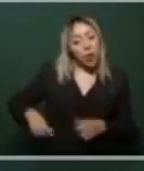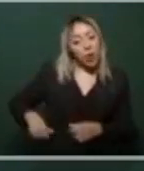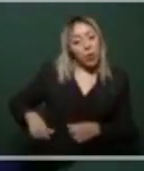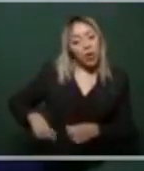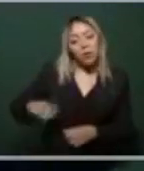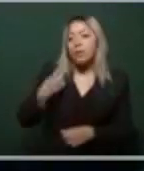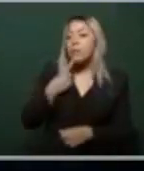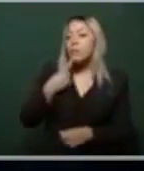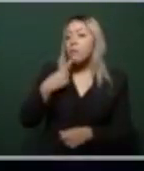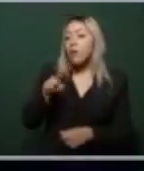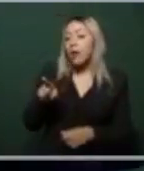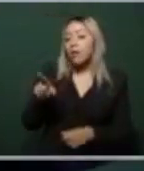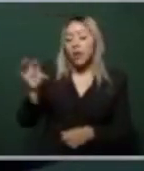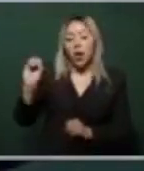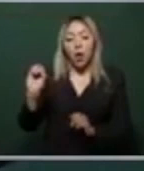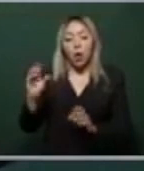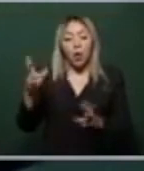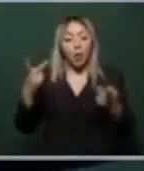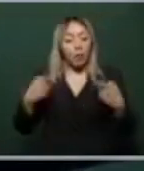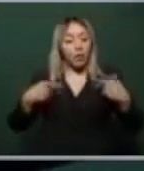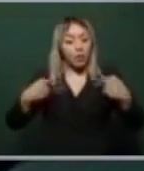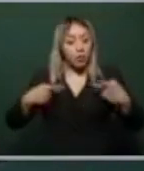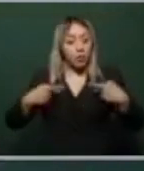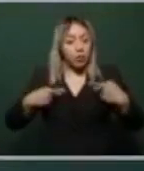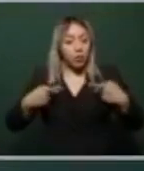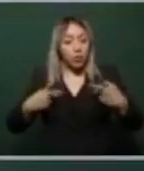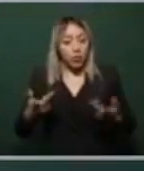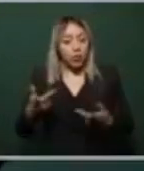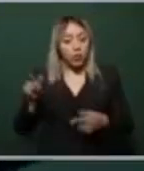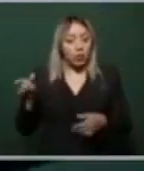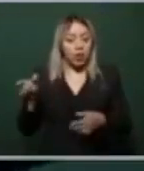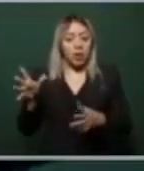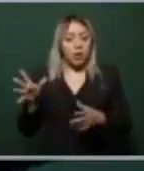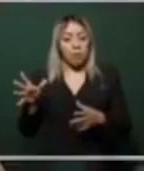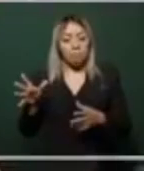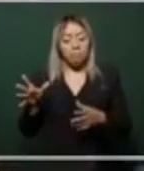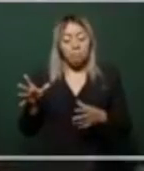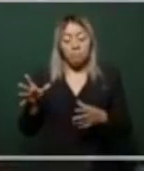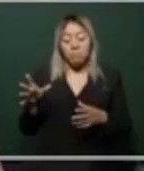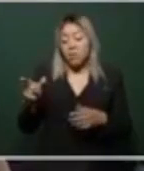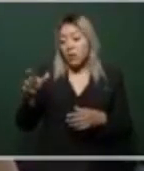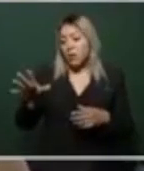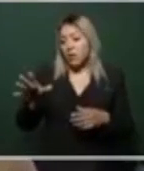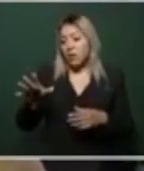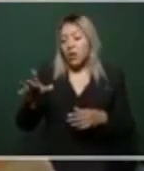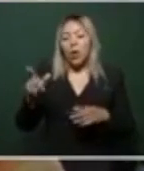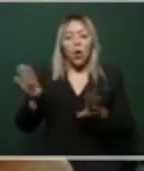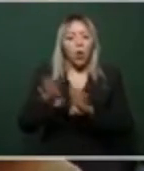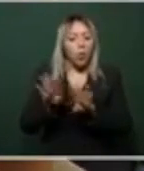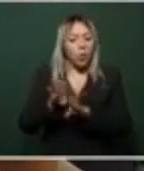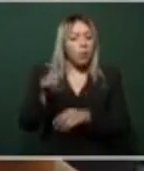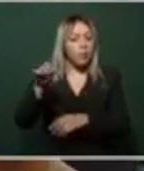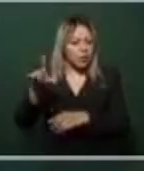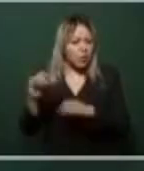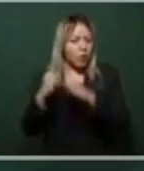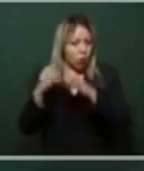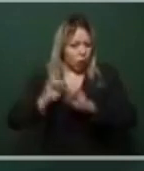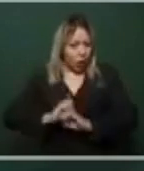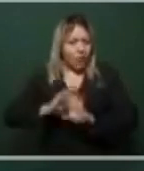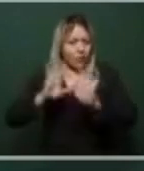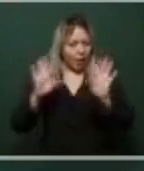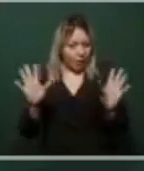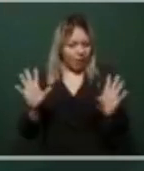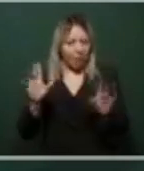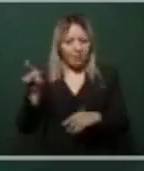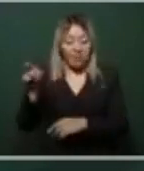si un ciudadano solicita, ¿cómo se llama este organismo? Transparencia. Transparencia, que yo entregue toda